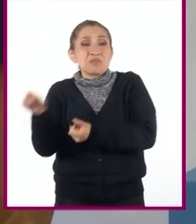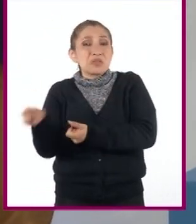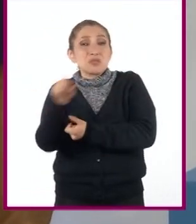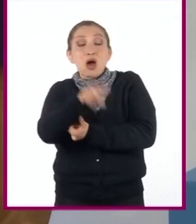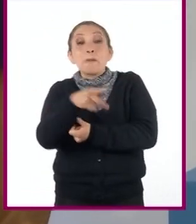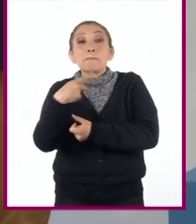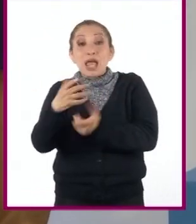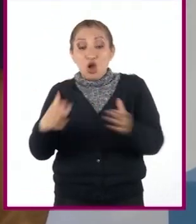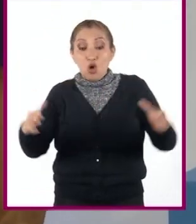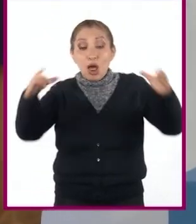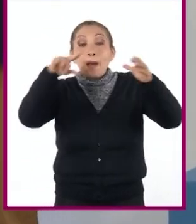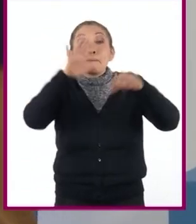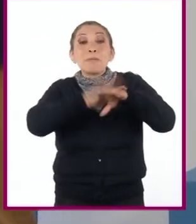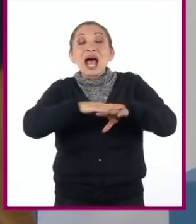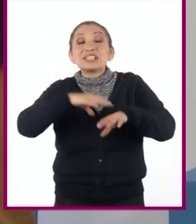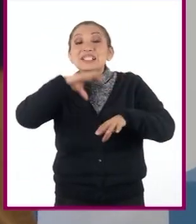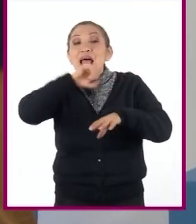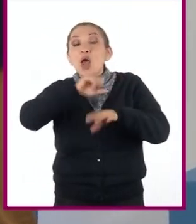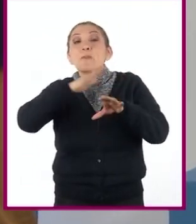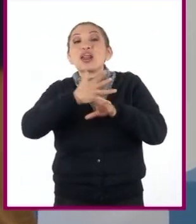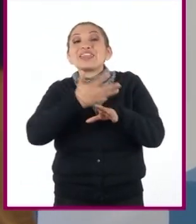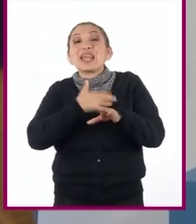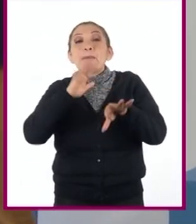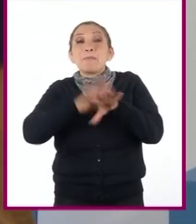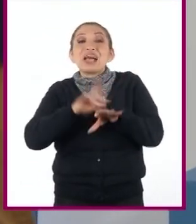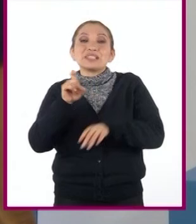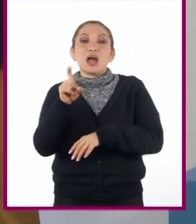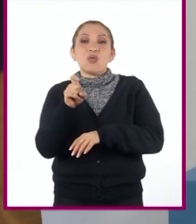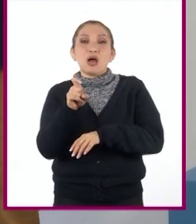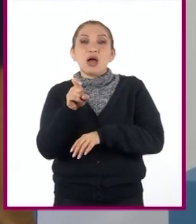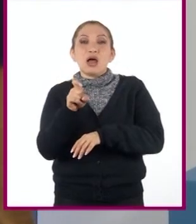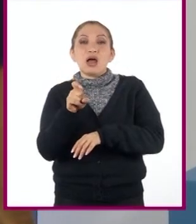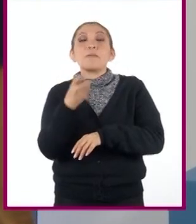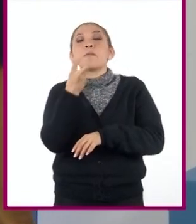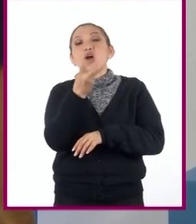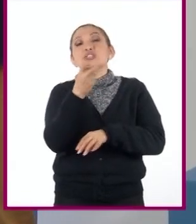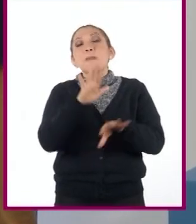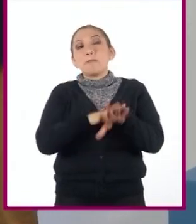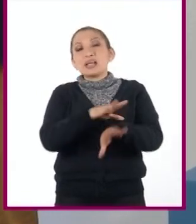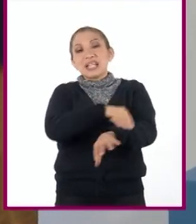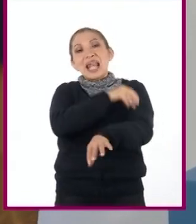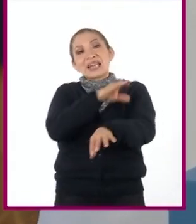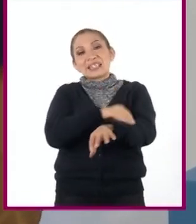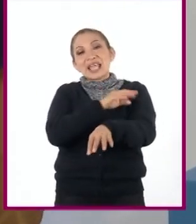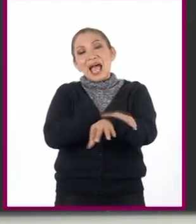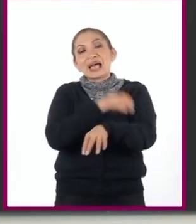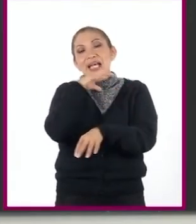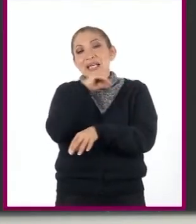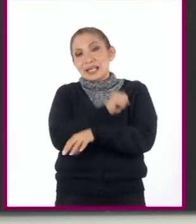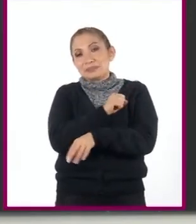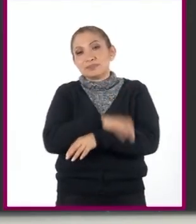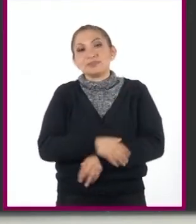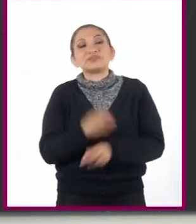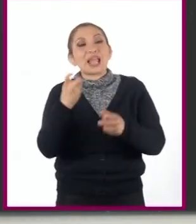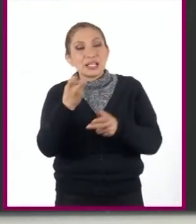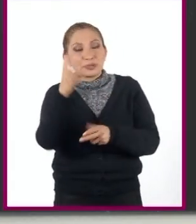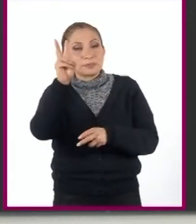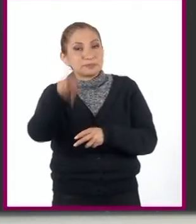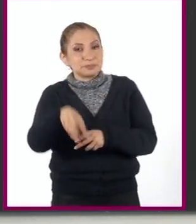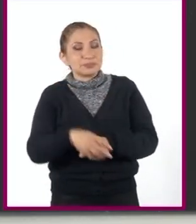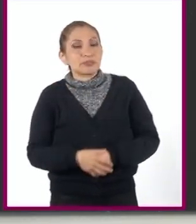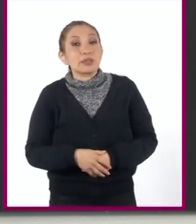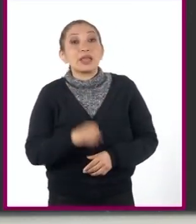tinaco tiene más calor porque tiene más agua y por lo tanto más energía térmica total. Todo eso es